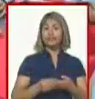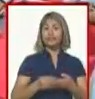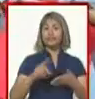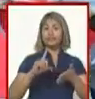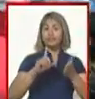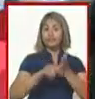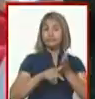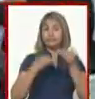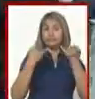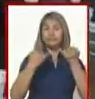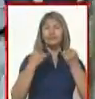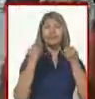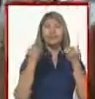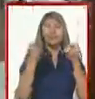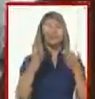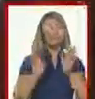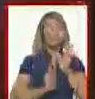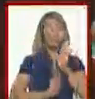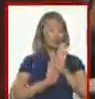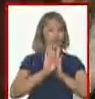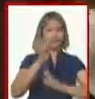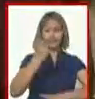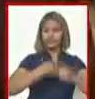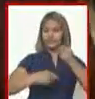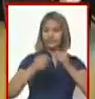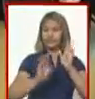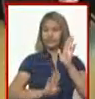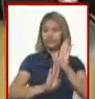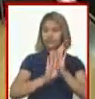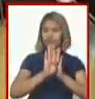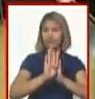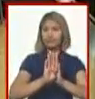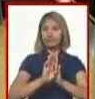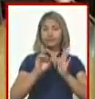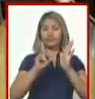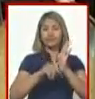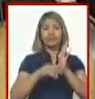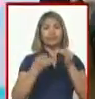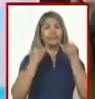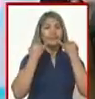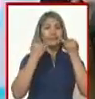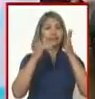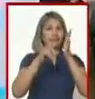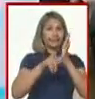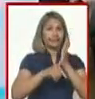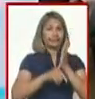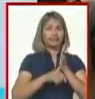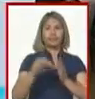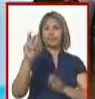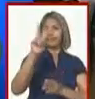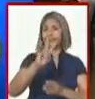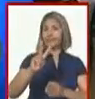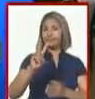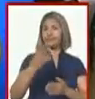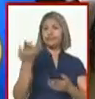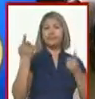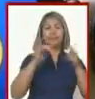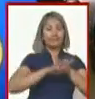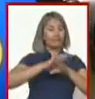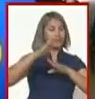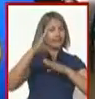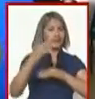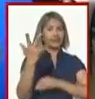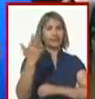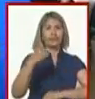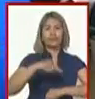a partir de las citas que se van a ir desarrollando, de los negocios que se van desarrollando y este dato lo podríamos tener el día viernes cuando estemos finalizando